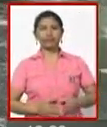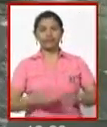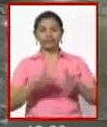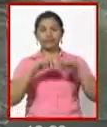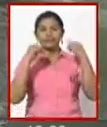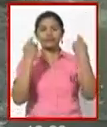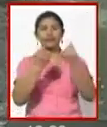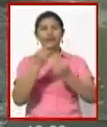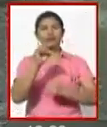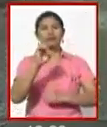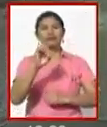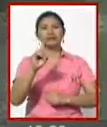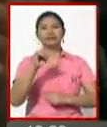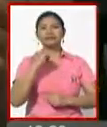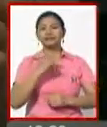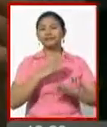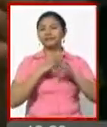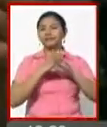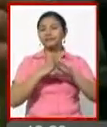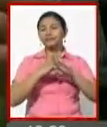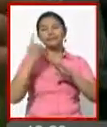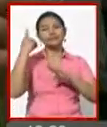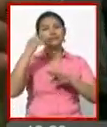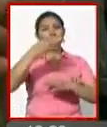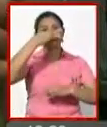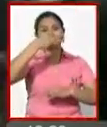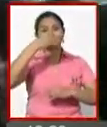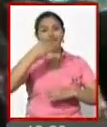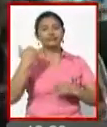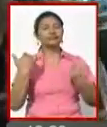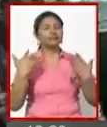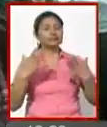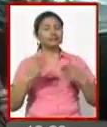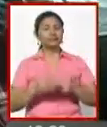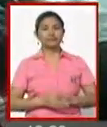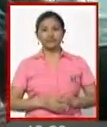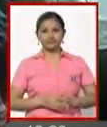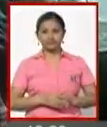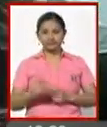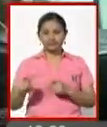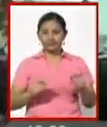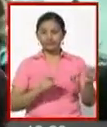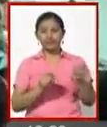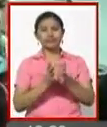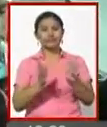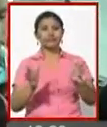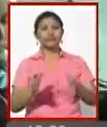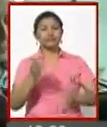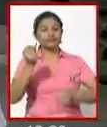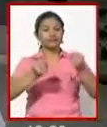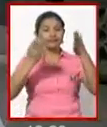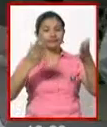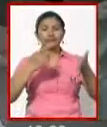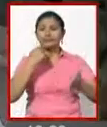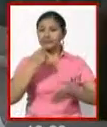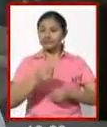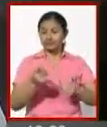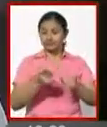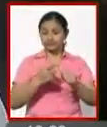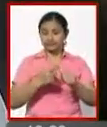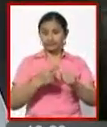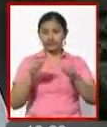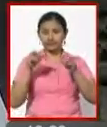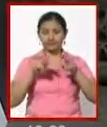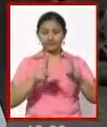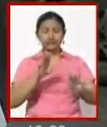Brigadas del CEDES realizaron campañas preventivas contra la influenza, esta vez en los medios de transporte público. A los choferes estamos diciéndole primero que